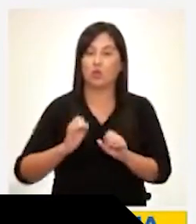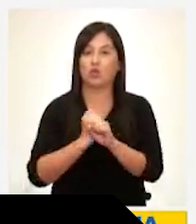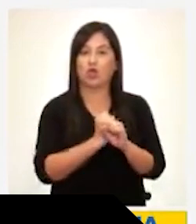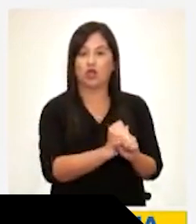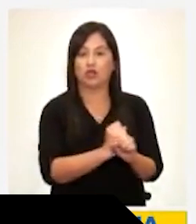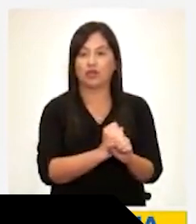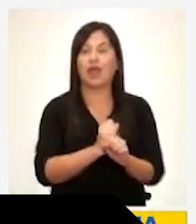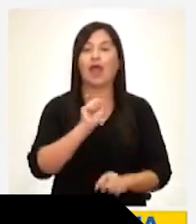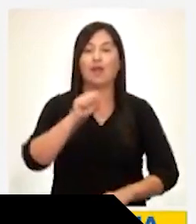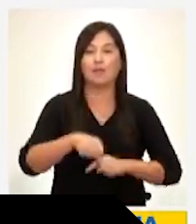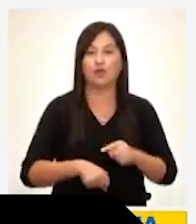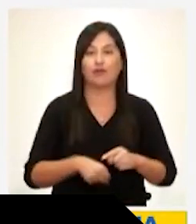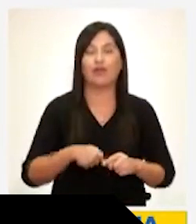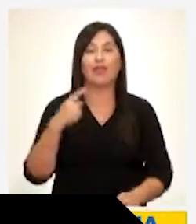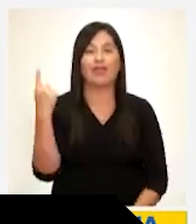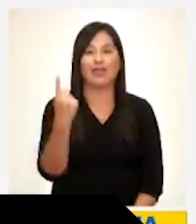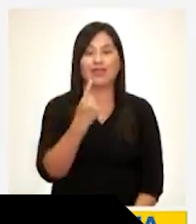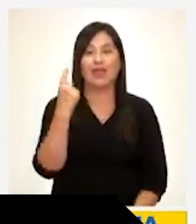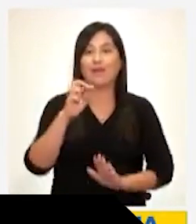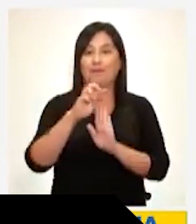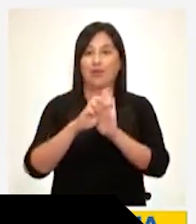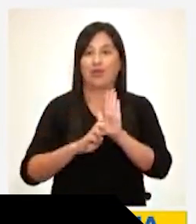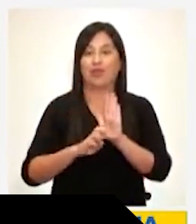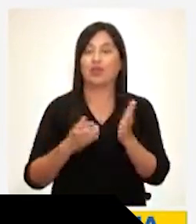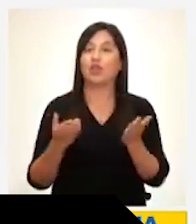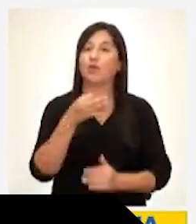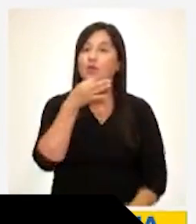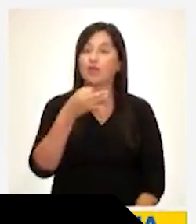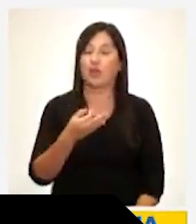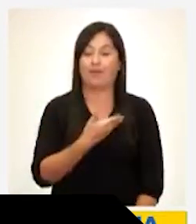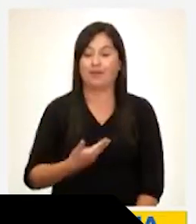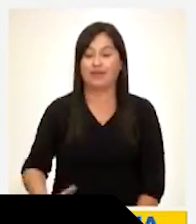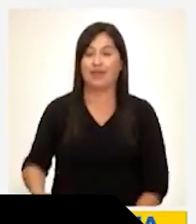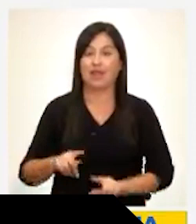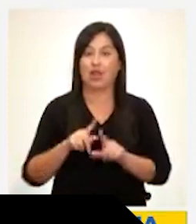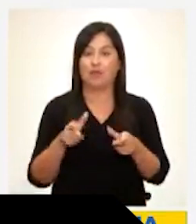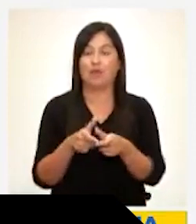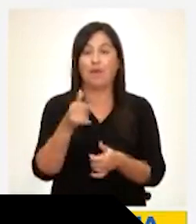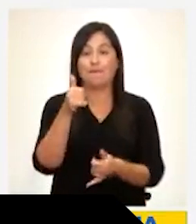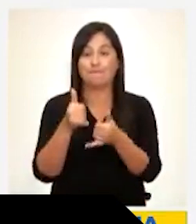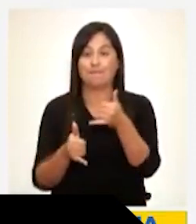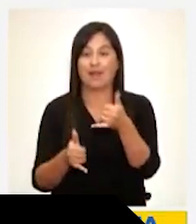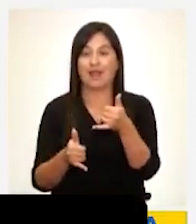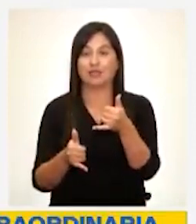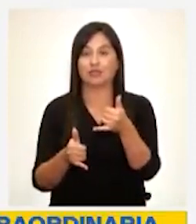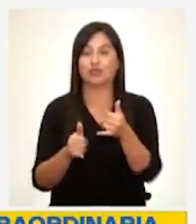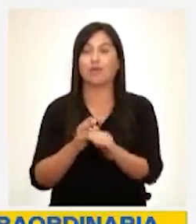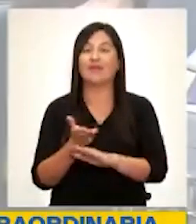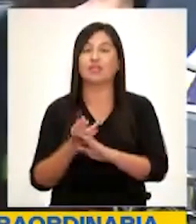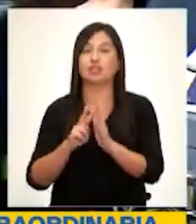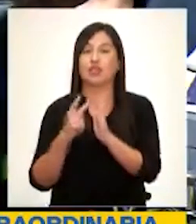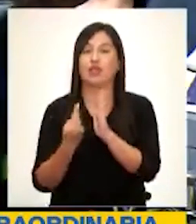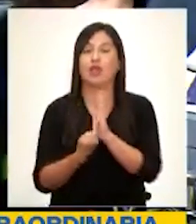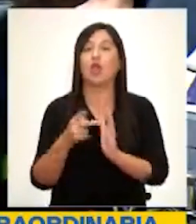las instituciones financieras puedan refinanciar la deuda de las personas que posean un alto nivel de endeudamiento Este programa estará disponible